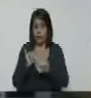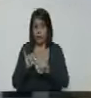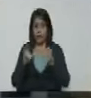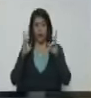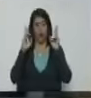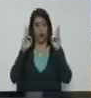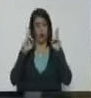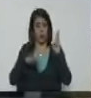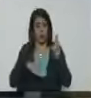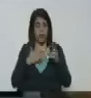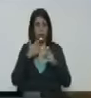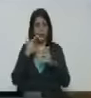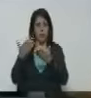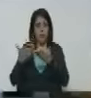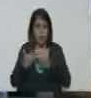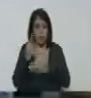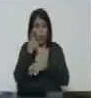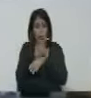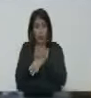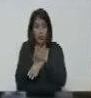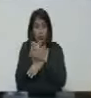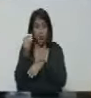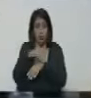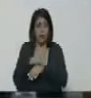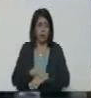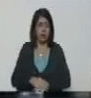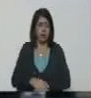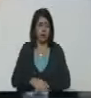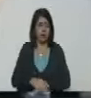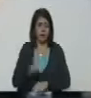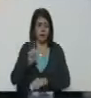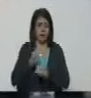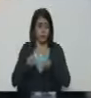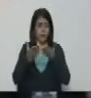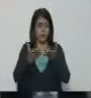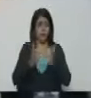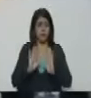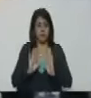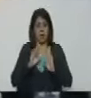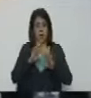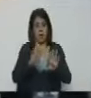Ojalá me pudiera regalar un minuto, presidente. Es el que tiene, lo tengo que regalárselo. Bueno.